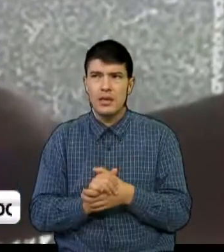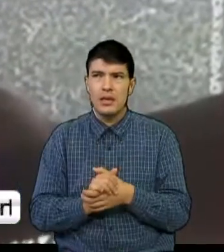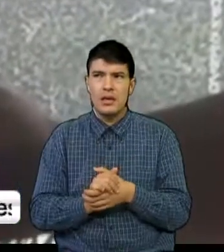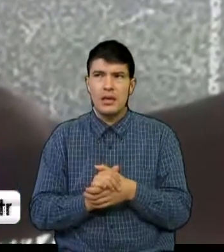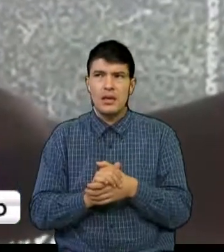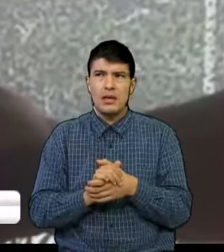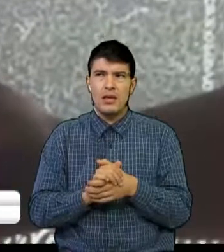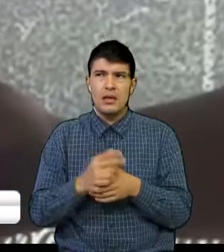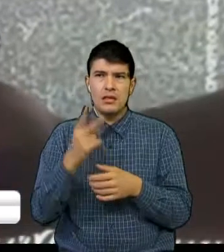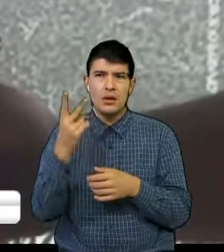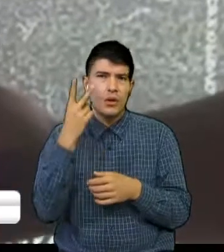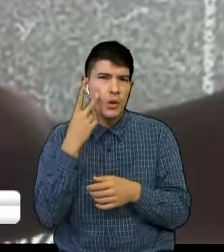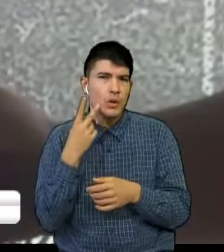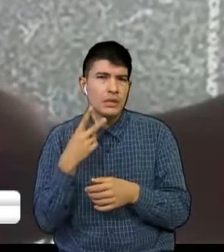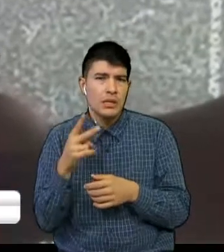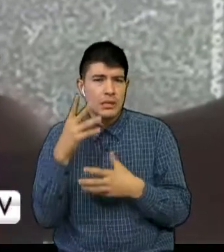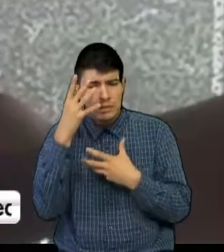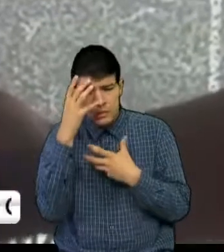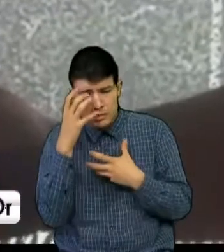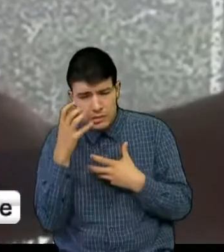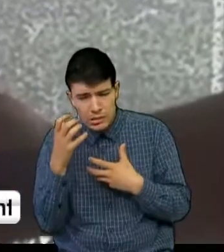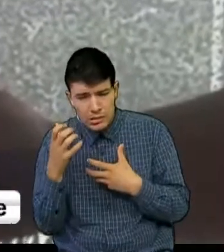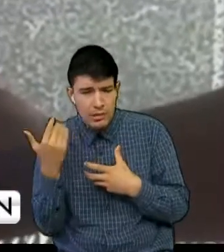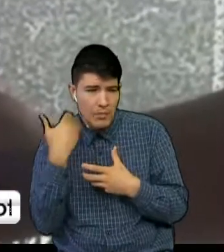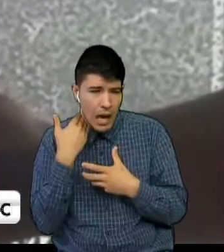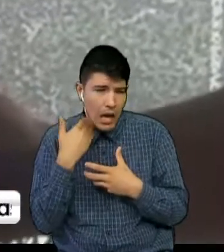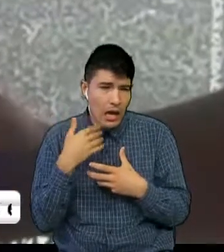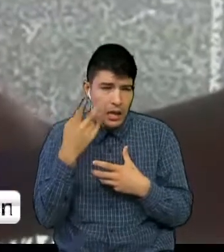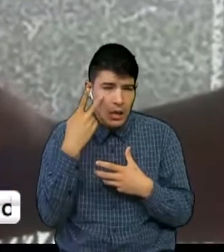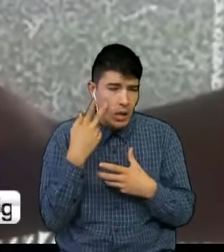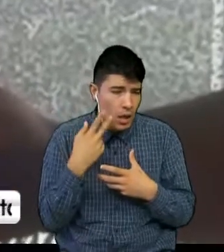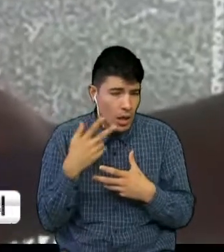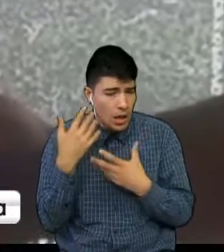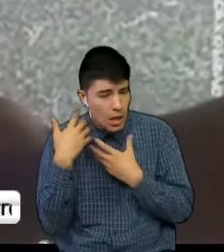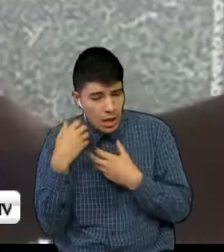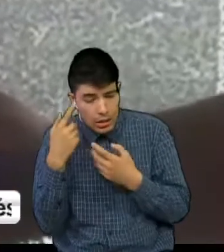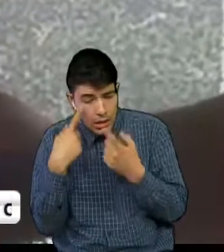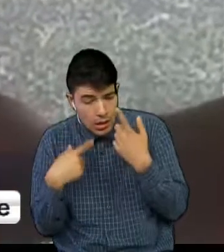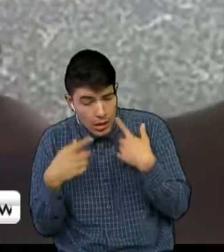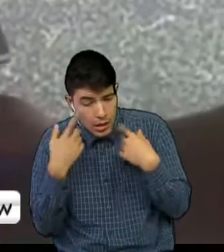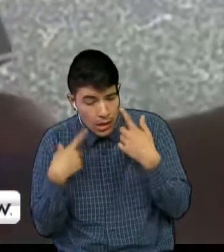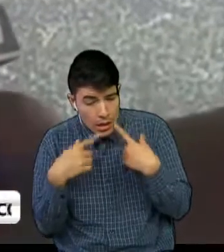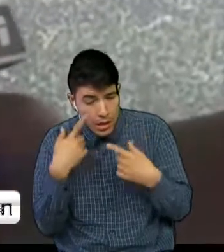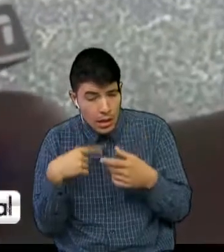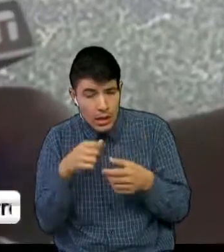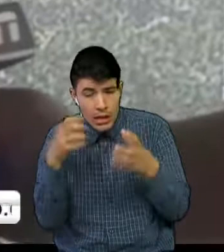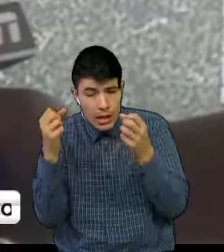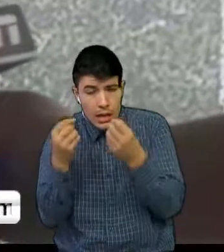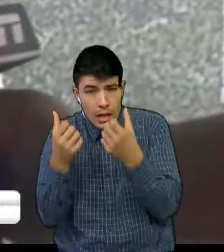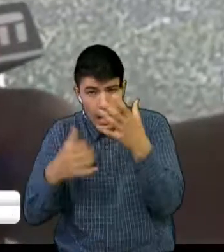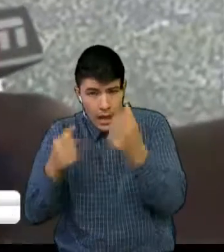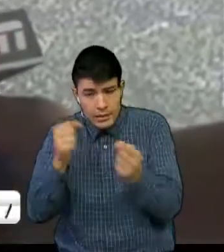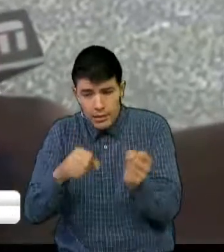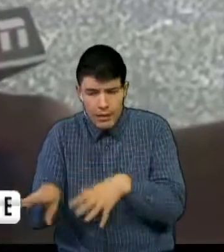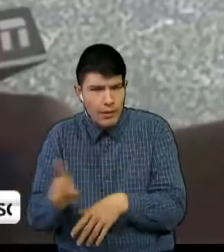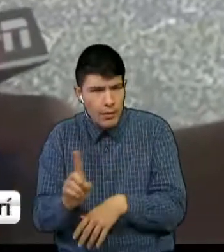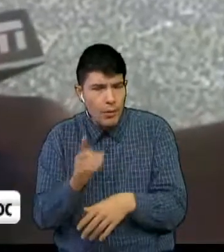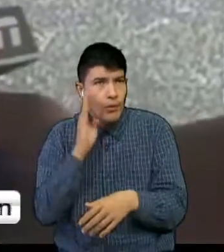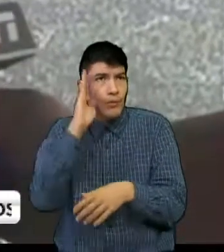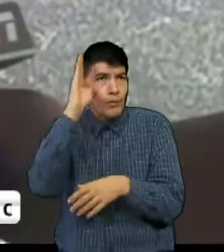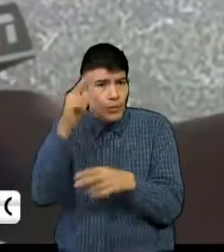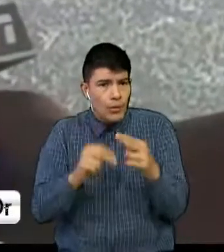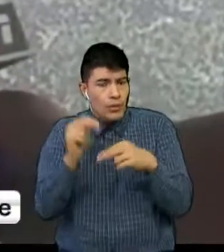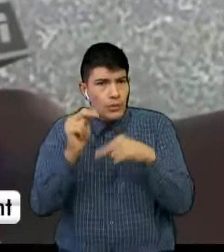hace en dos días de duelo pongamos y uno no se puede quedar llorando sobre la leche derramada si no tiene que construir su futuro